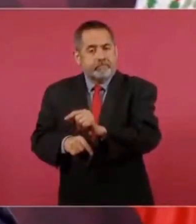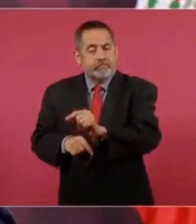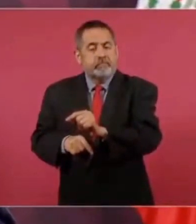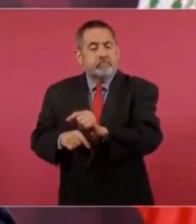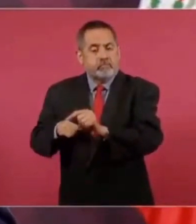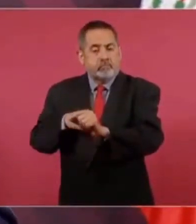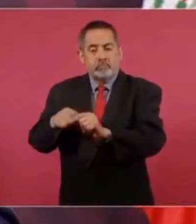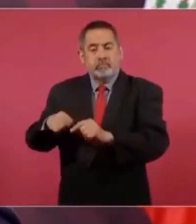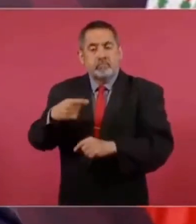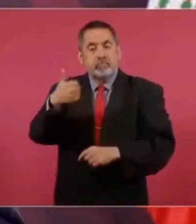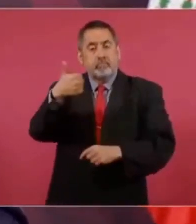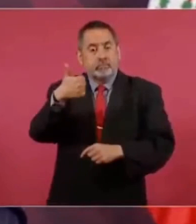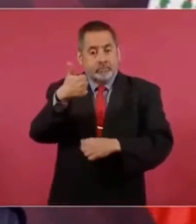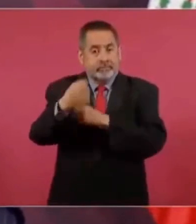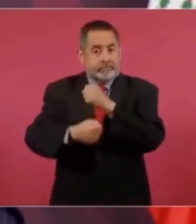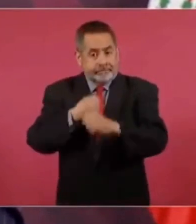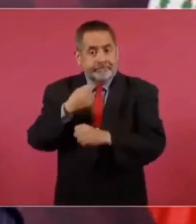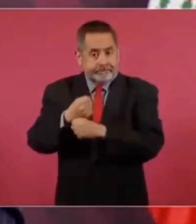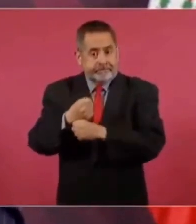desempeñarme 6 años